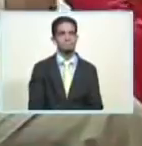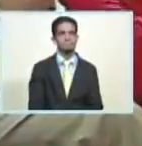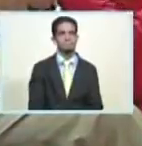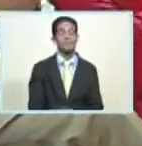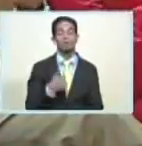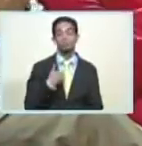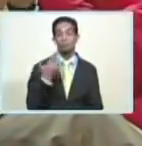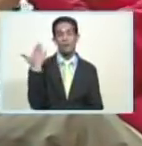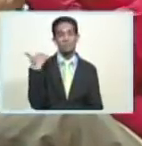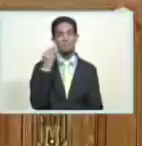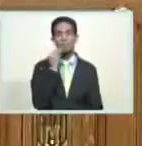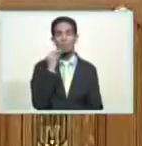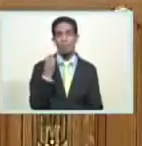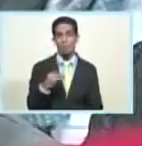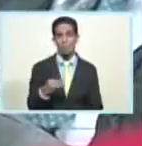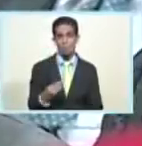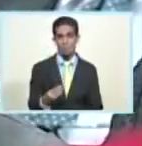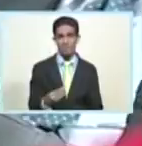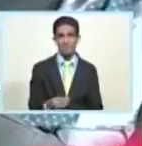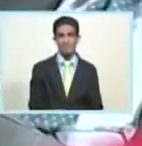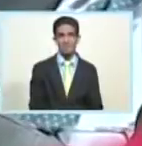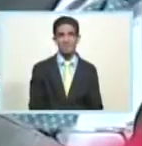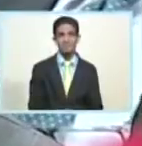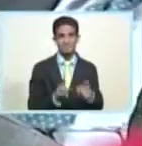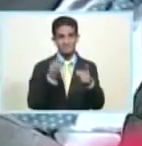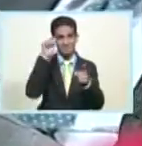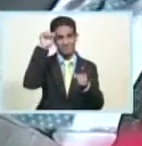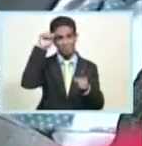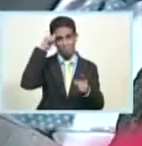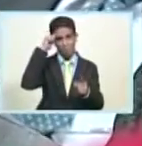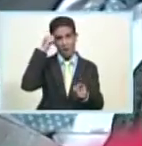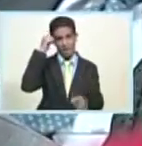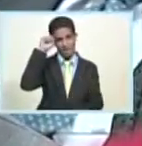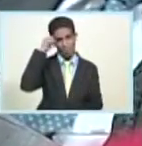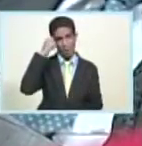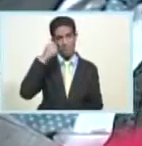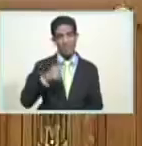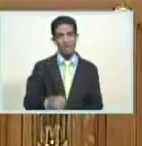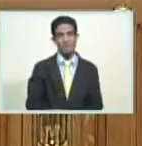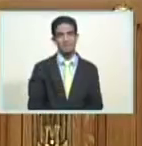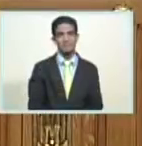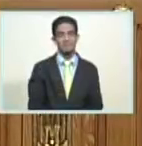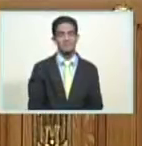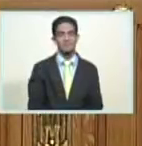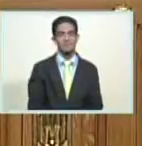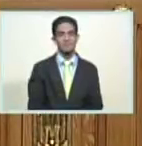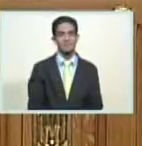Yo era un muchachito, ¿verdad, Julio? ¿Te acuerdas que era jodedor? ¿Te acuerdas?